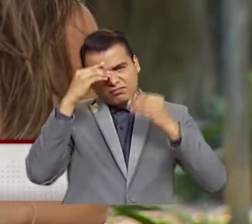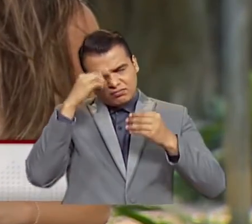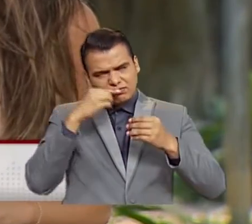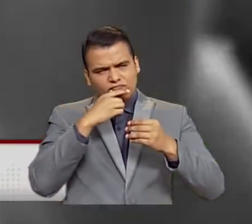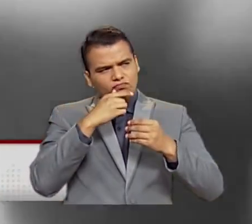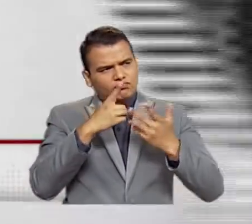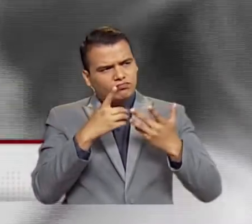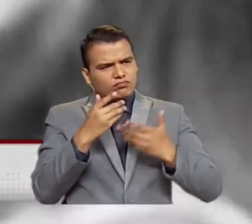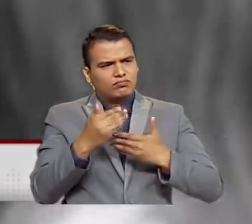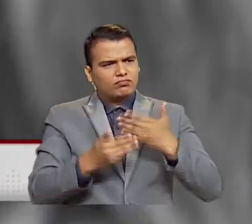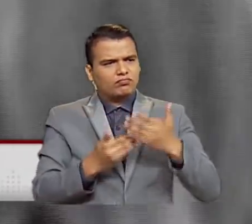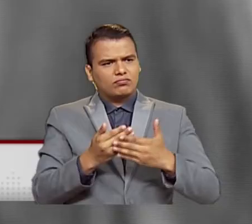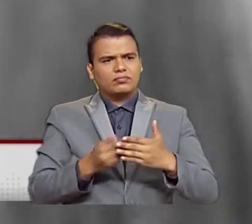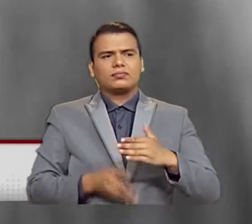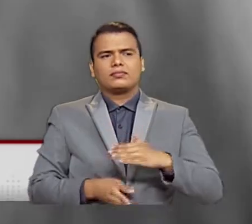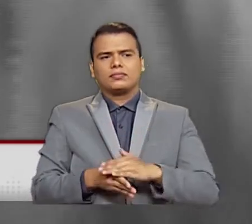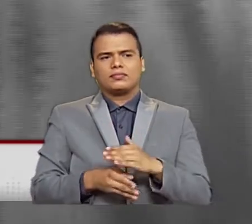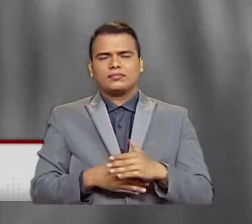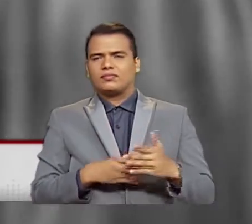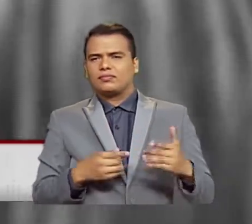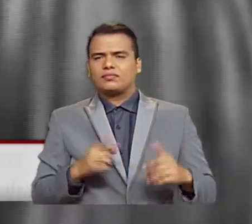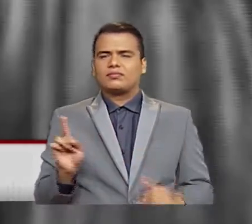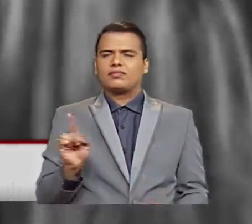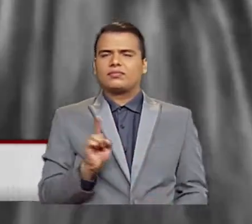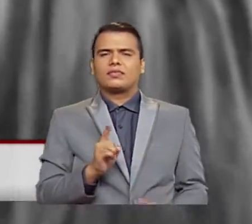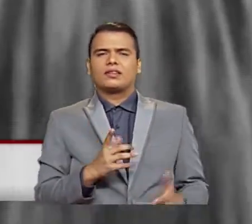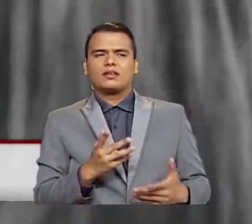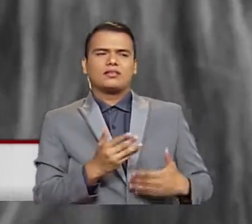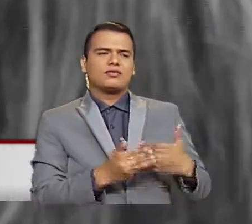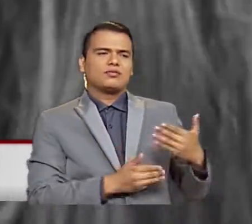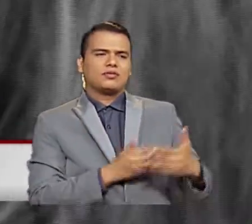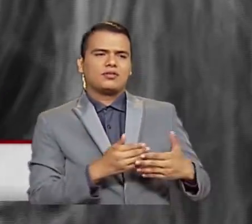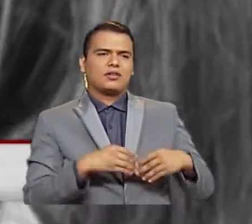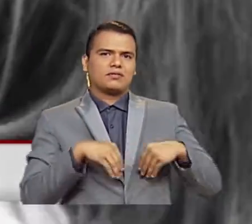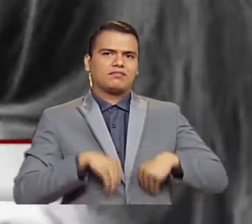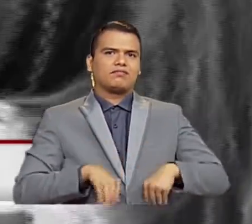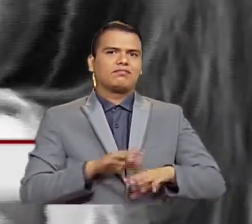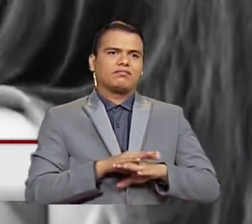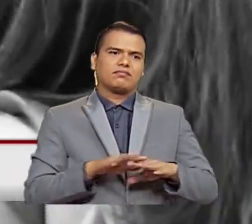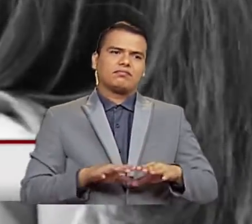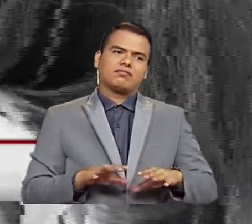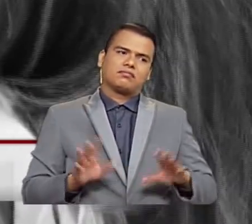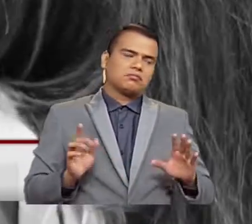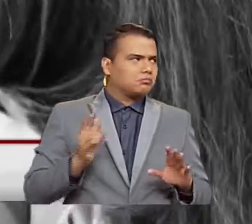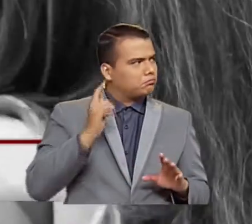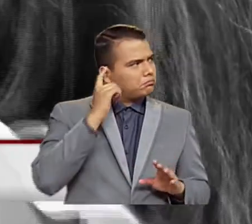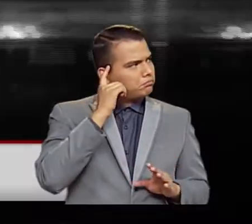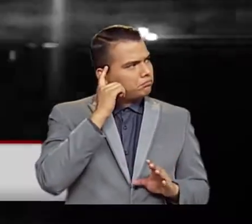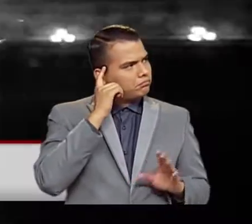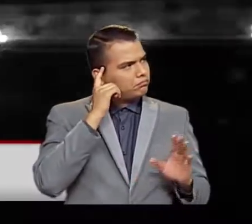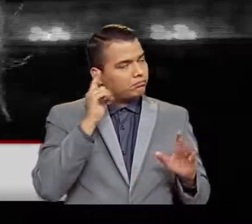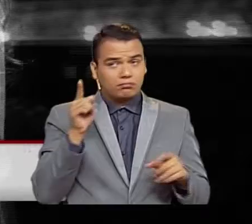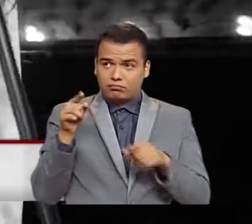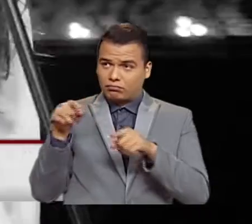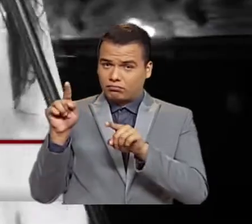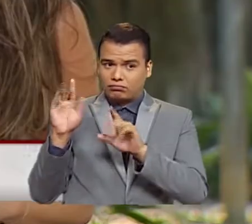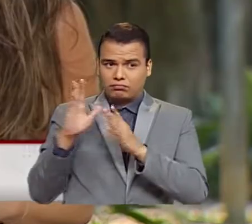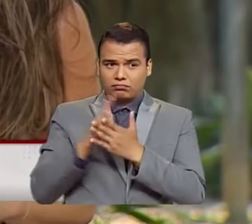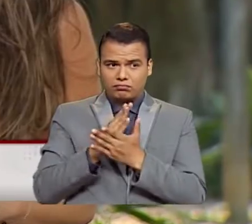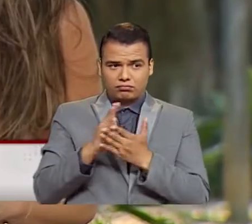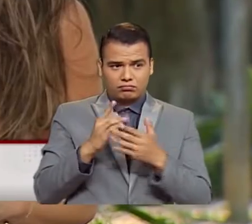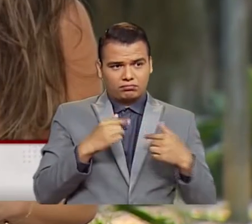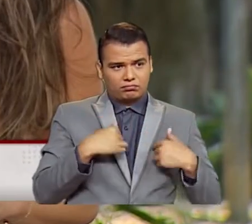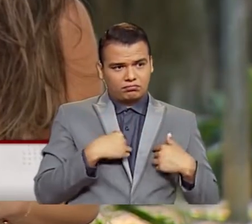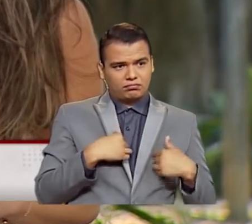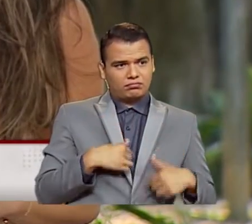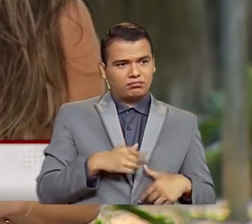este pararme en un escenario, disfrutarme una puesta en escena, estar con la gente. Y dijimos, haga usted su música, yo